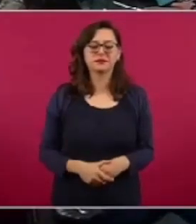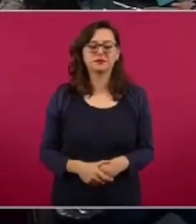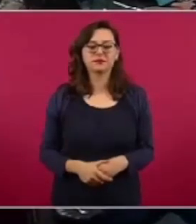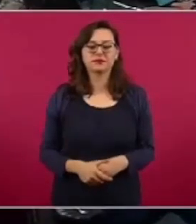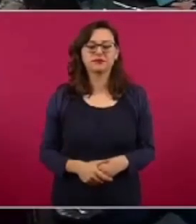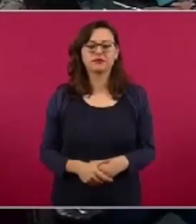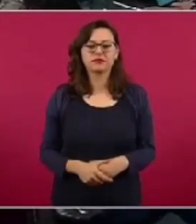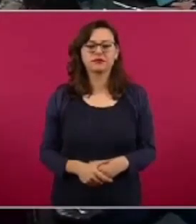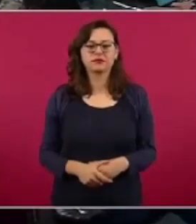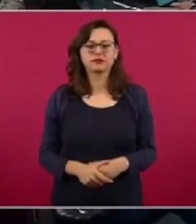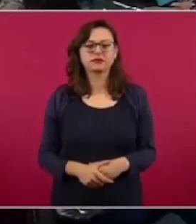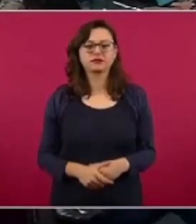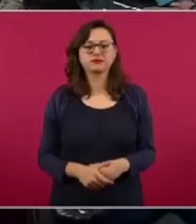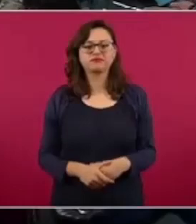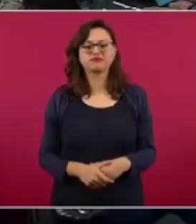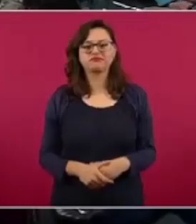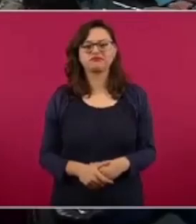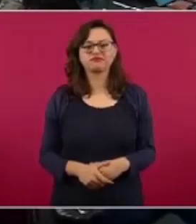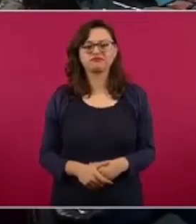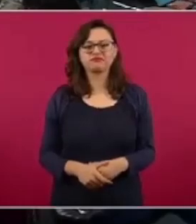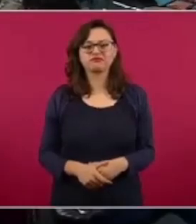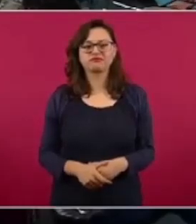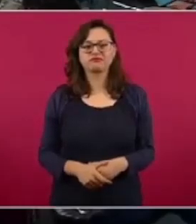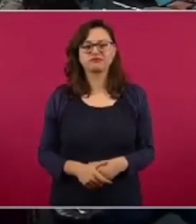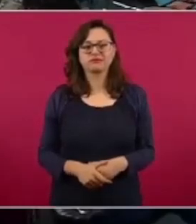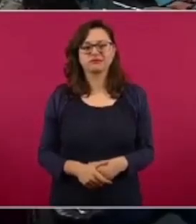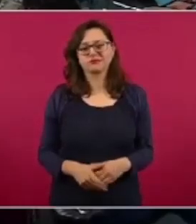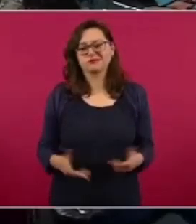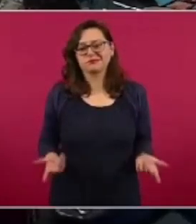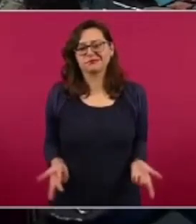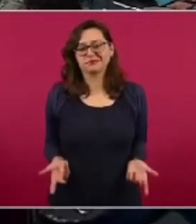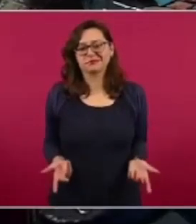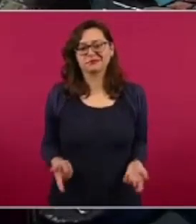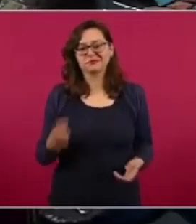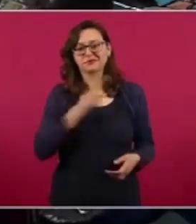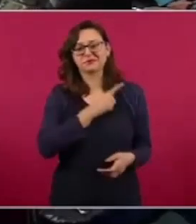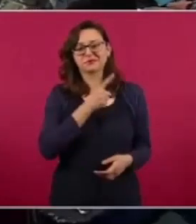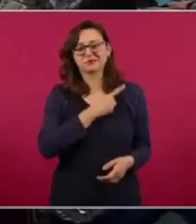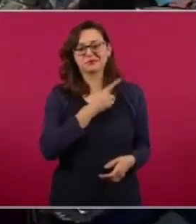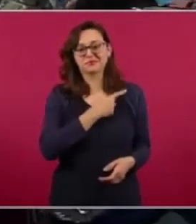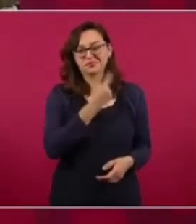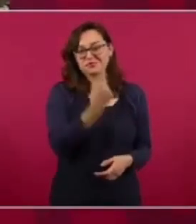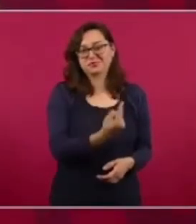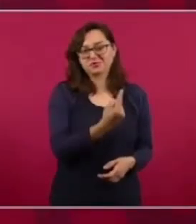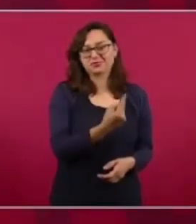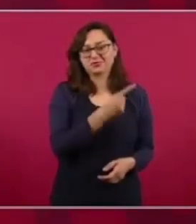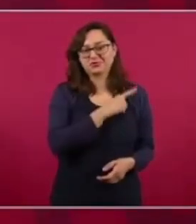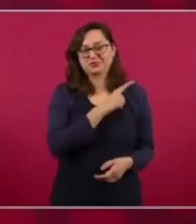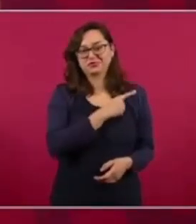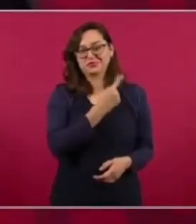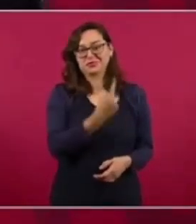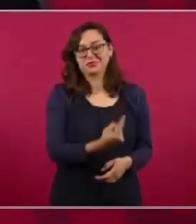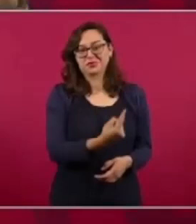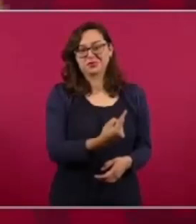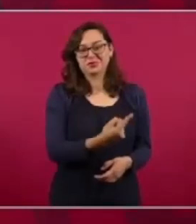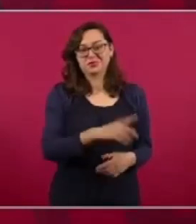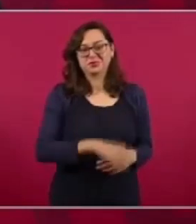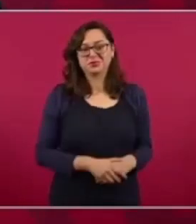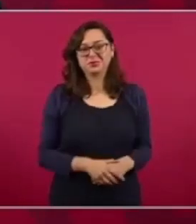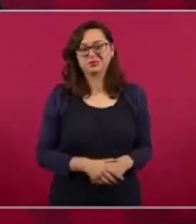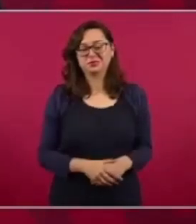Bueno, pues todos, porque solo los nulos. ¿No? Solo los